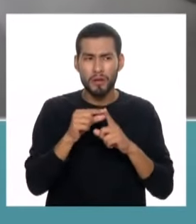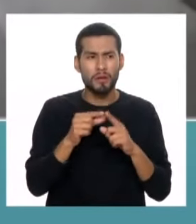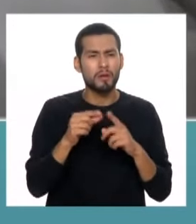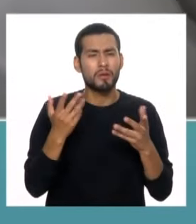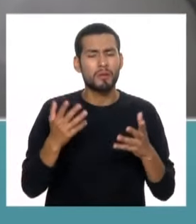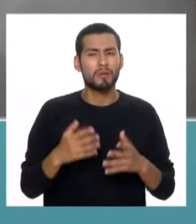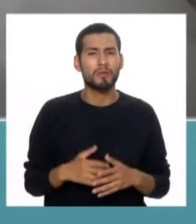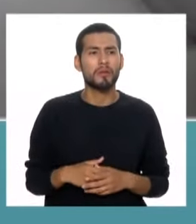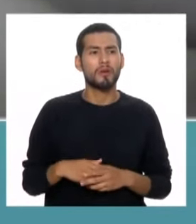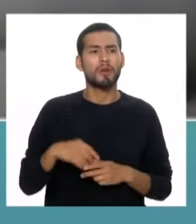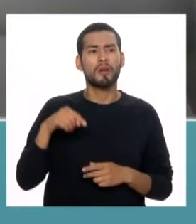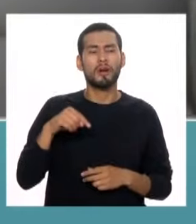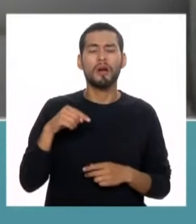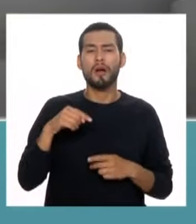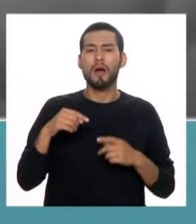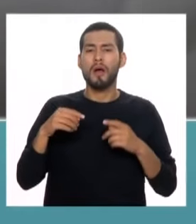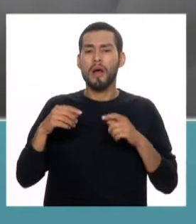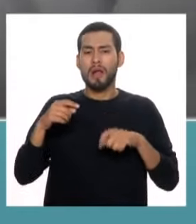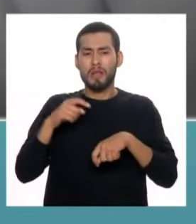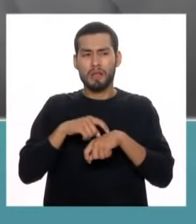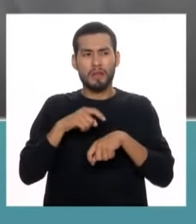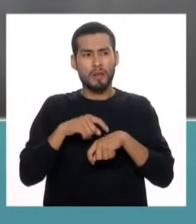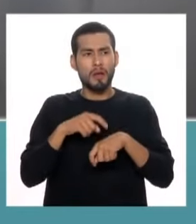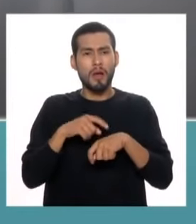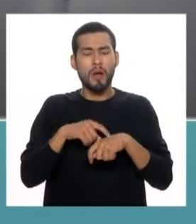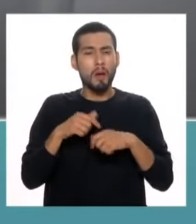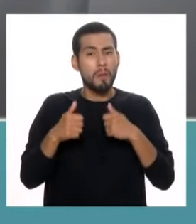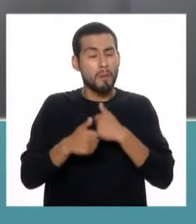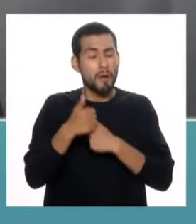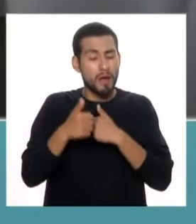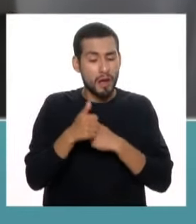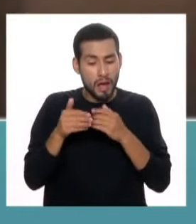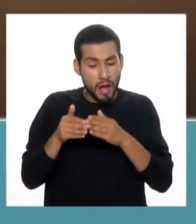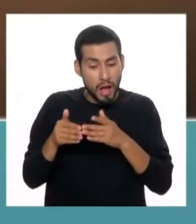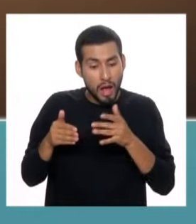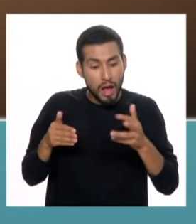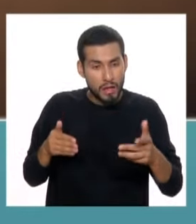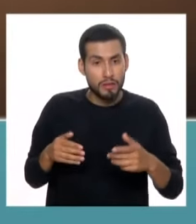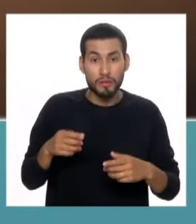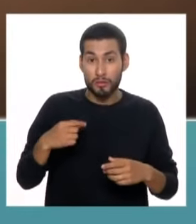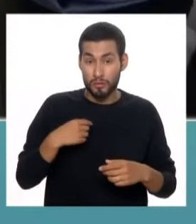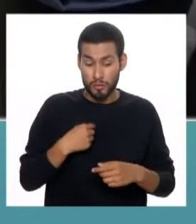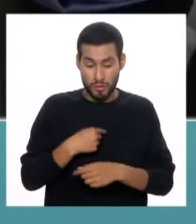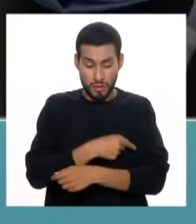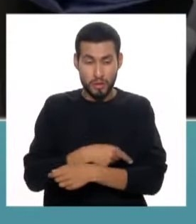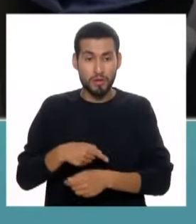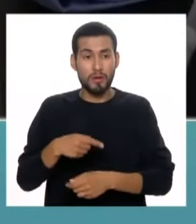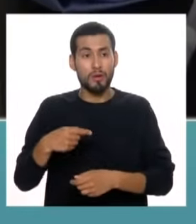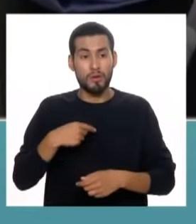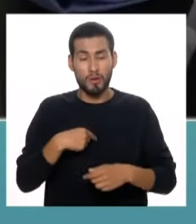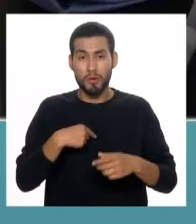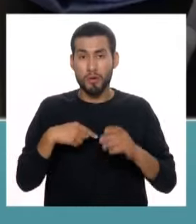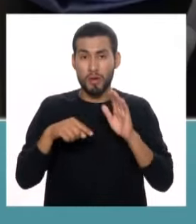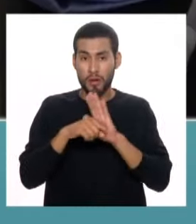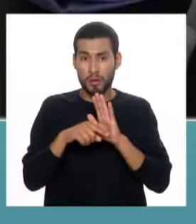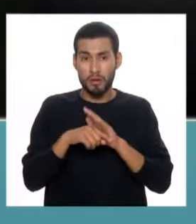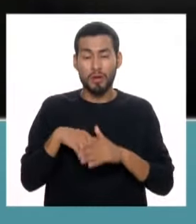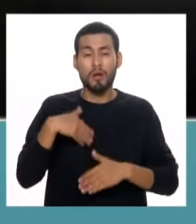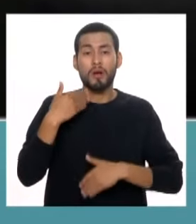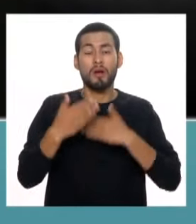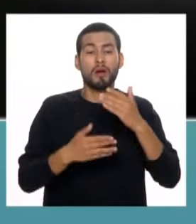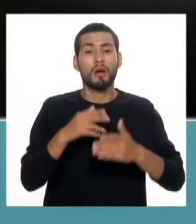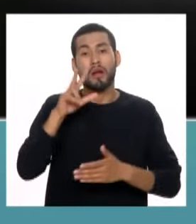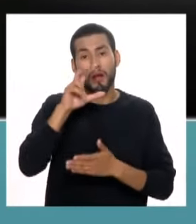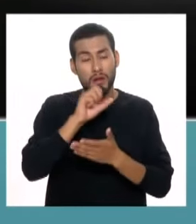dice... periodo de ventana, ¿no es cierto? Por el riesgo. Si yo dono ahora, estoy negativo, vuelvo a donar